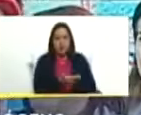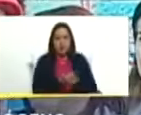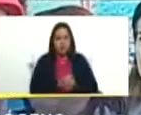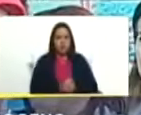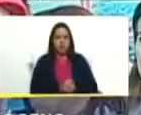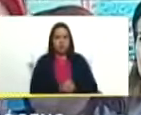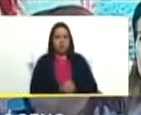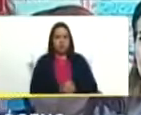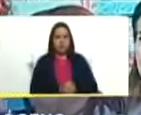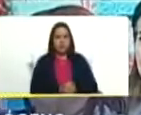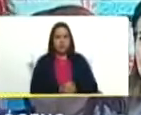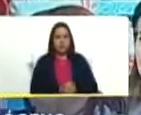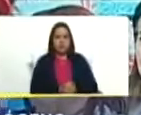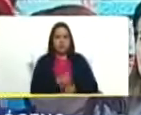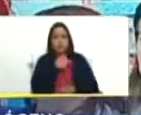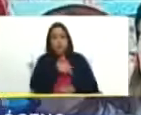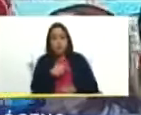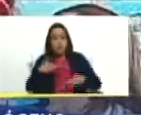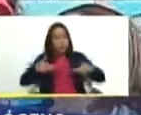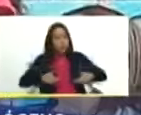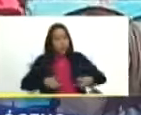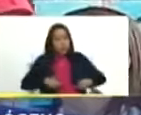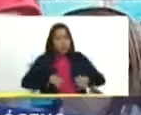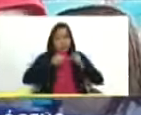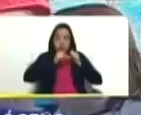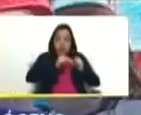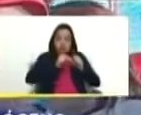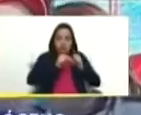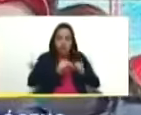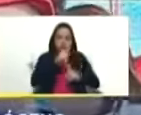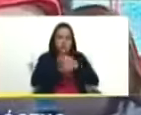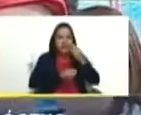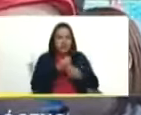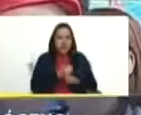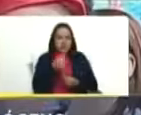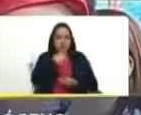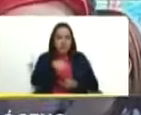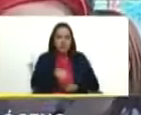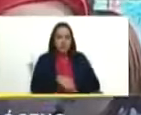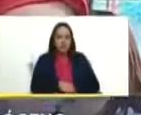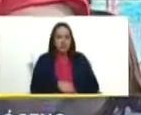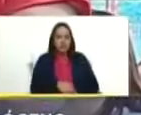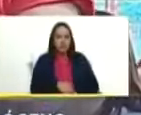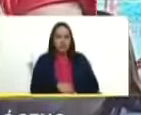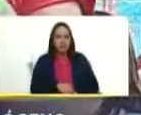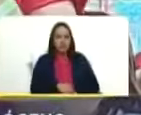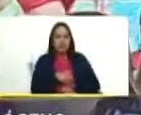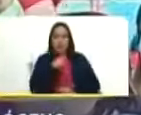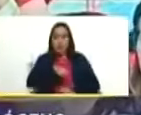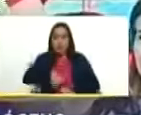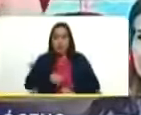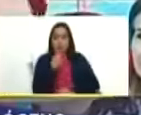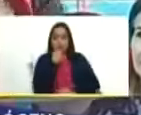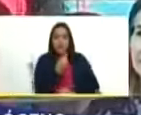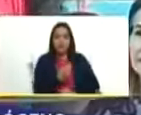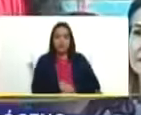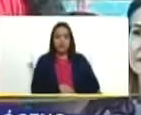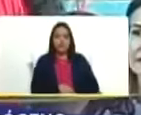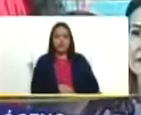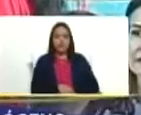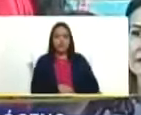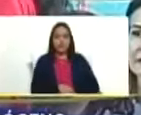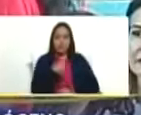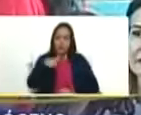sabe la lucha y la resistencia que se mantuvo aquí. Y hoy podemos decir que por aquí